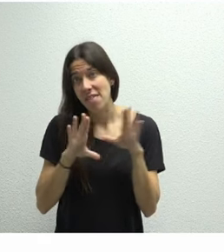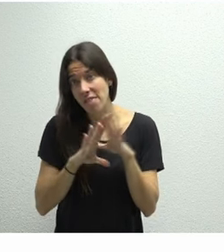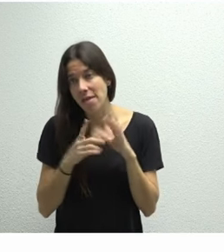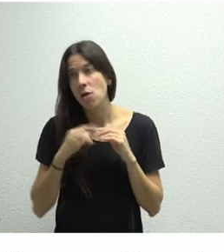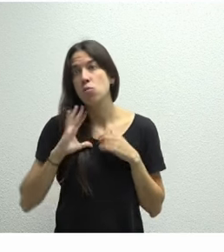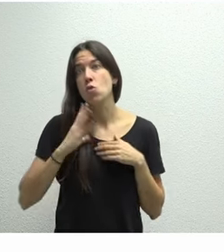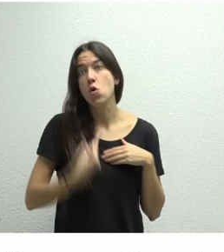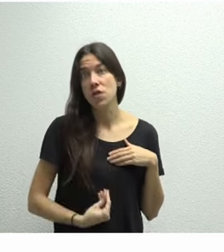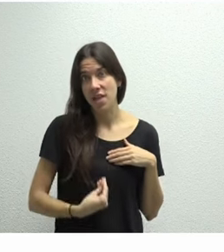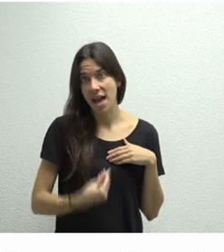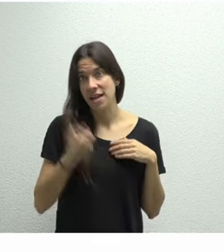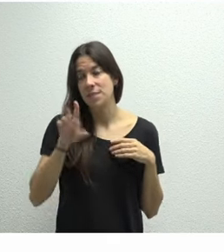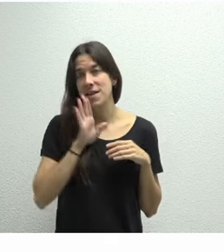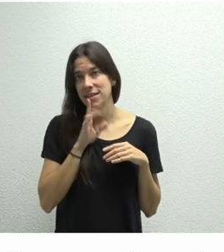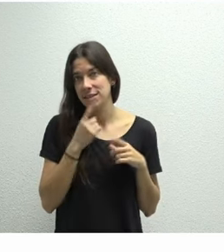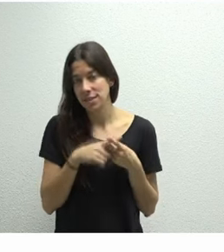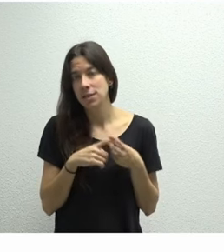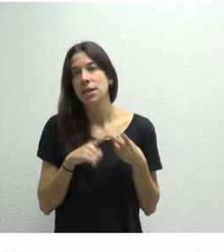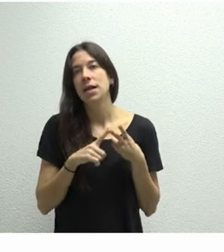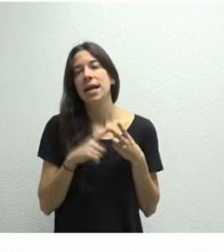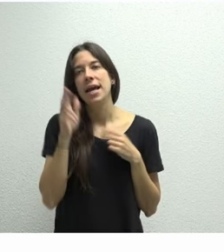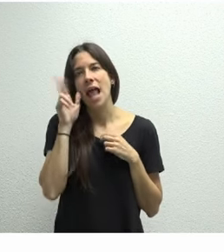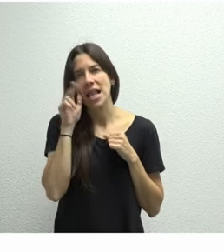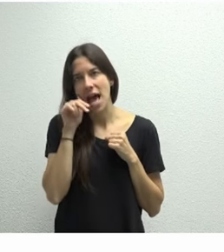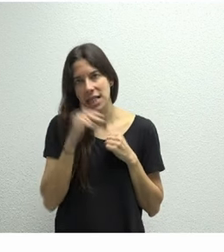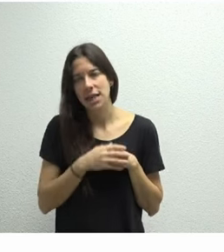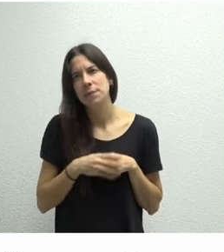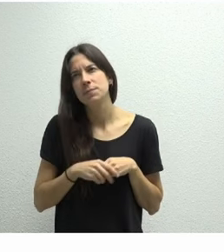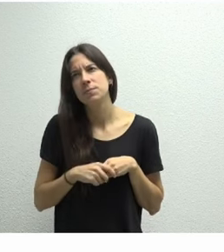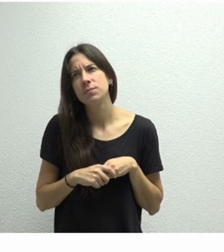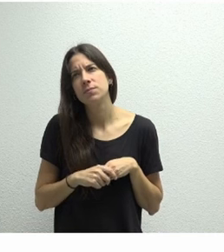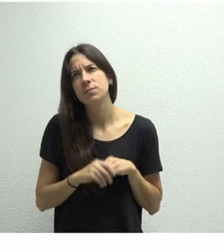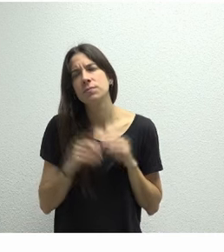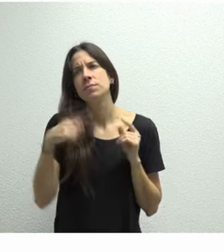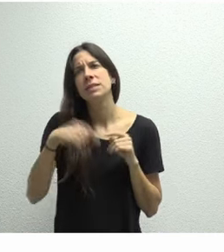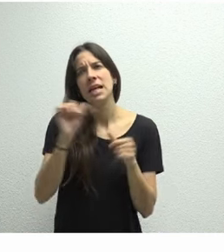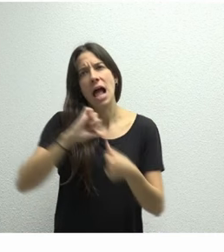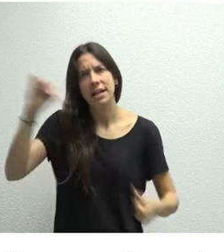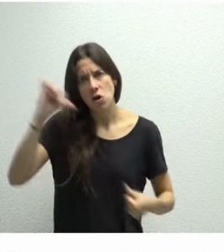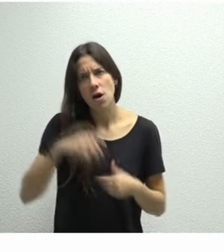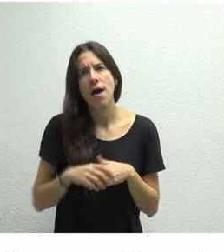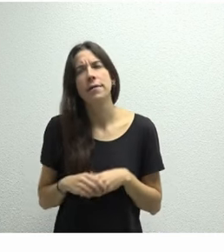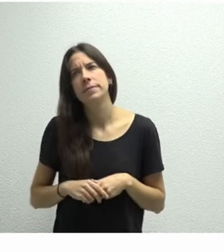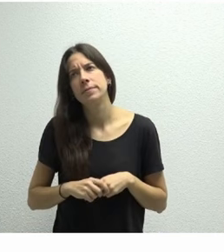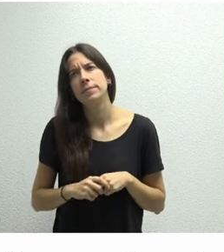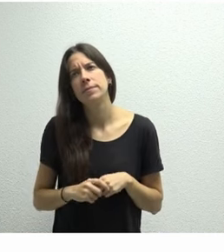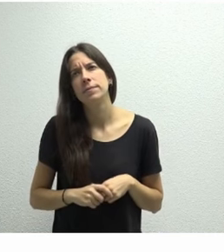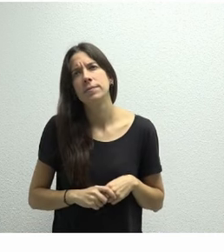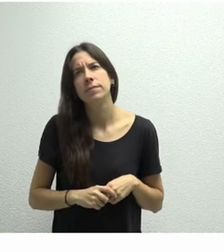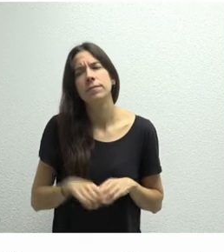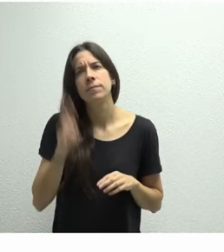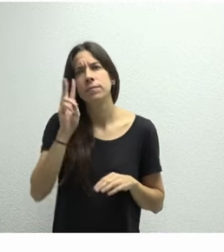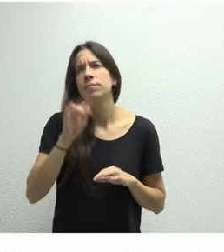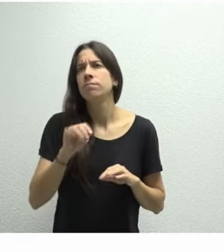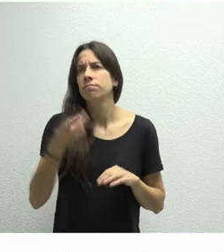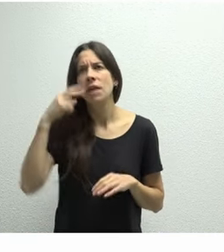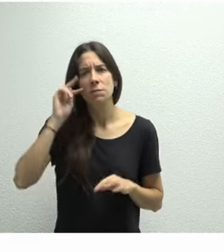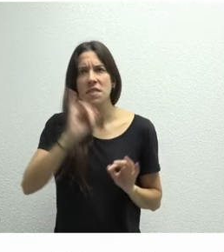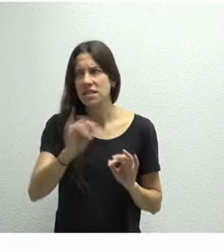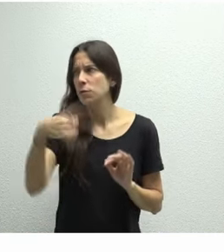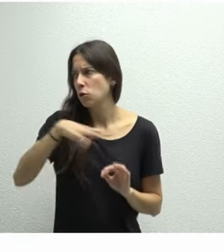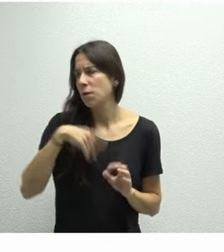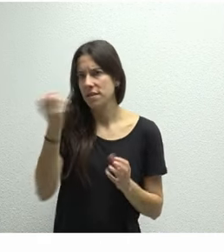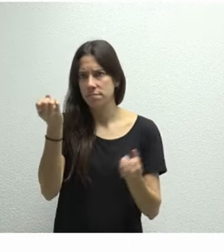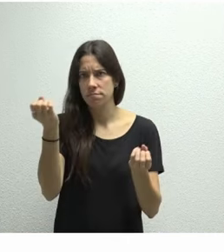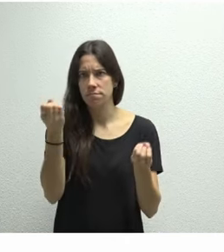en murcia lo que os comentaba en arcante fijaros por ejemplo en La Rioja no en donde hay experiencias y estáis aquí para contarlas